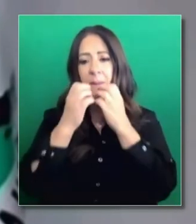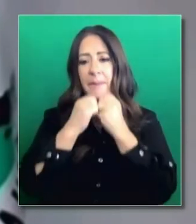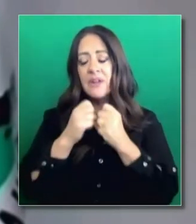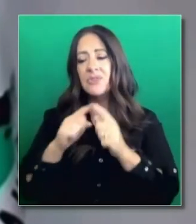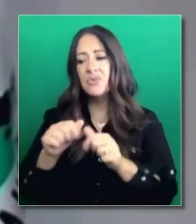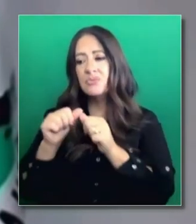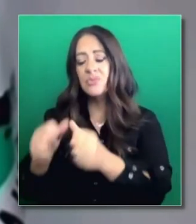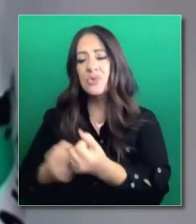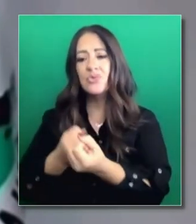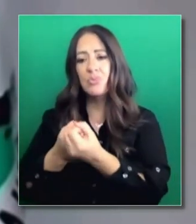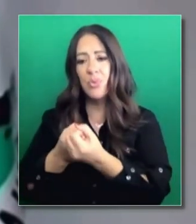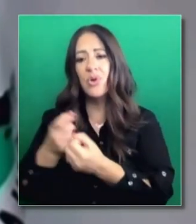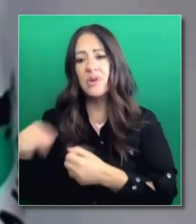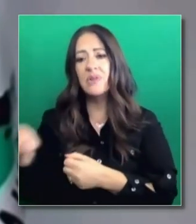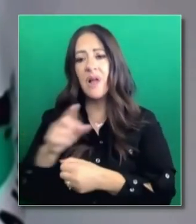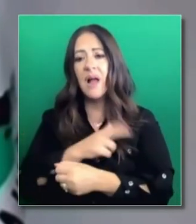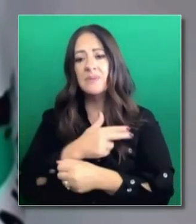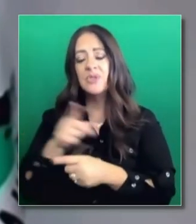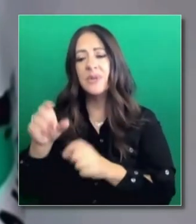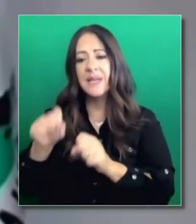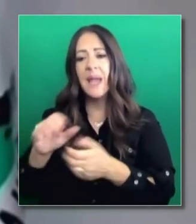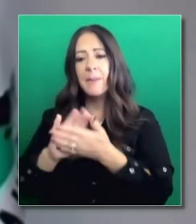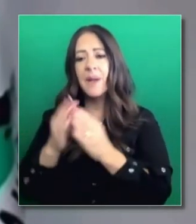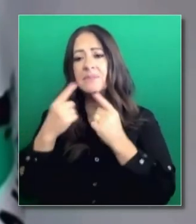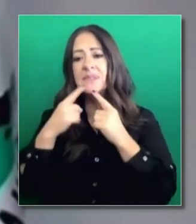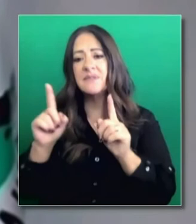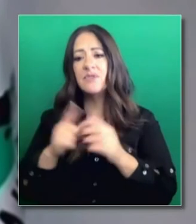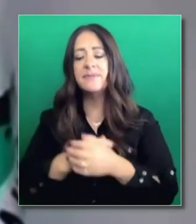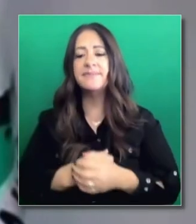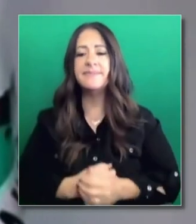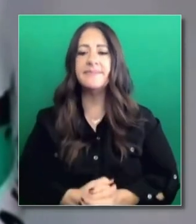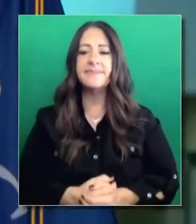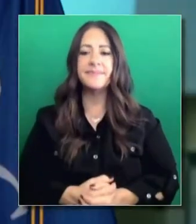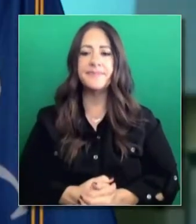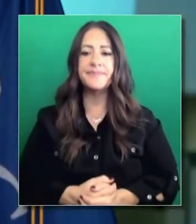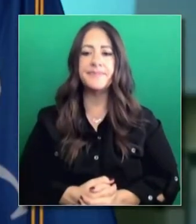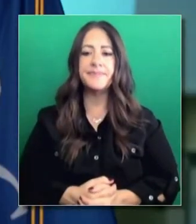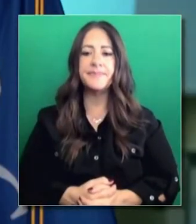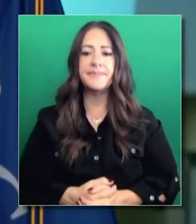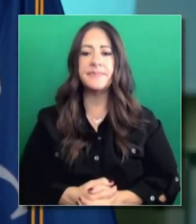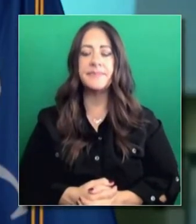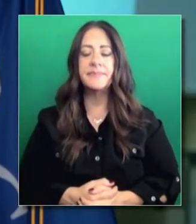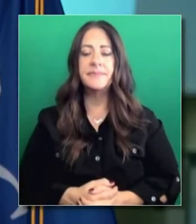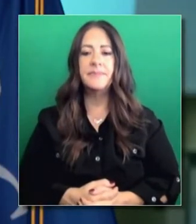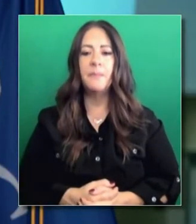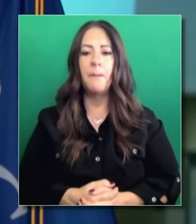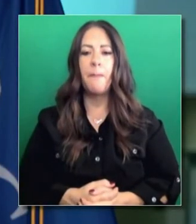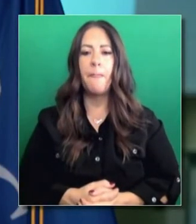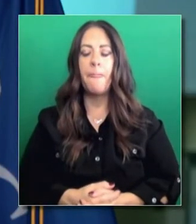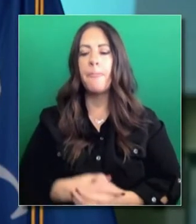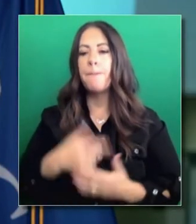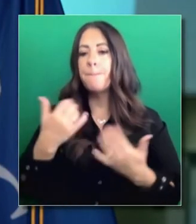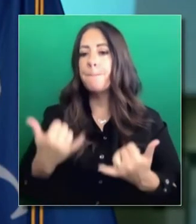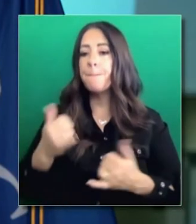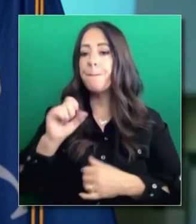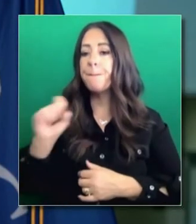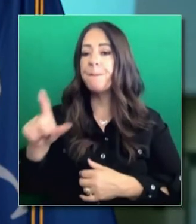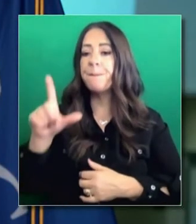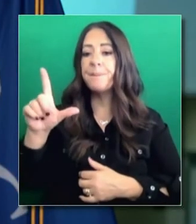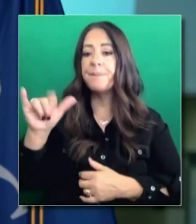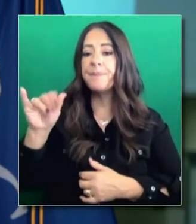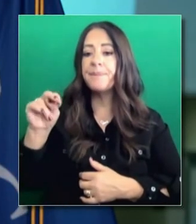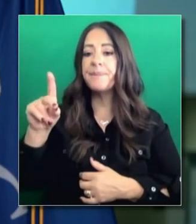sumamente importante. Debemos ayudar a esos hospitales de la mejor manera. Muchísimas gracias, Linda. Tony, si quieren agregar